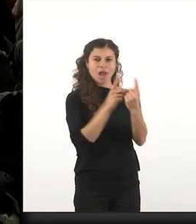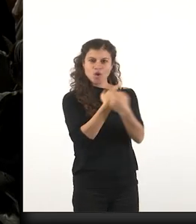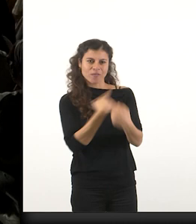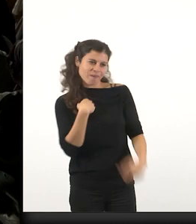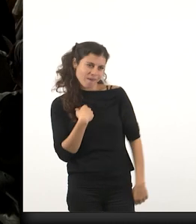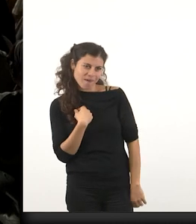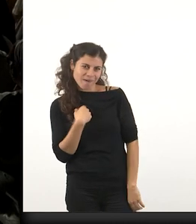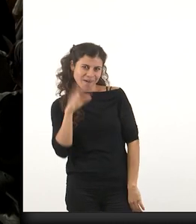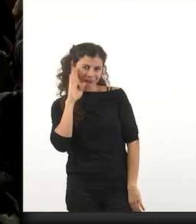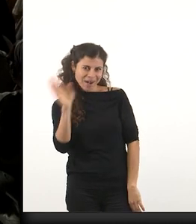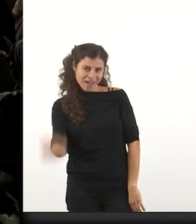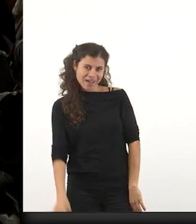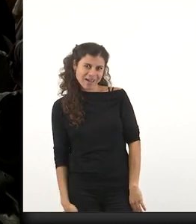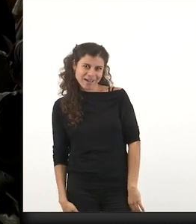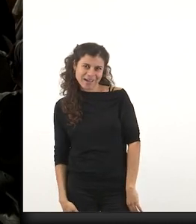nene.